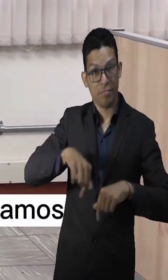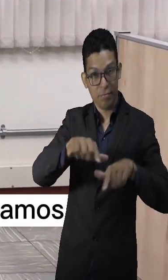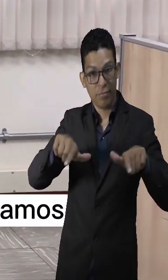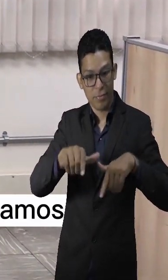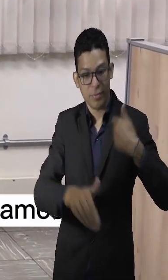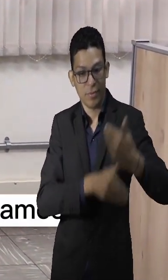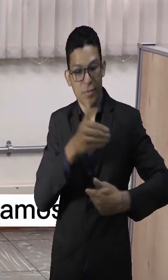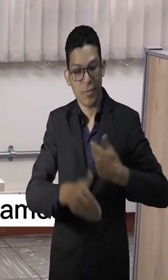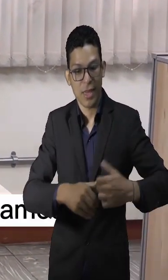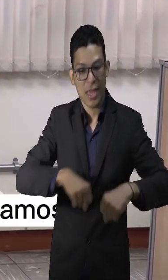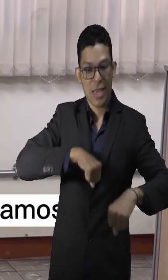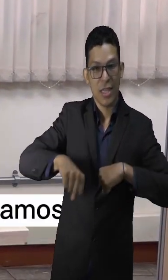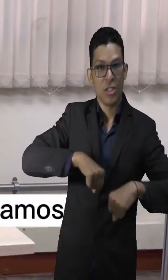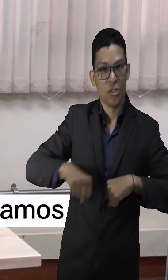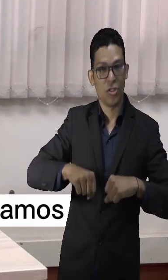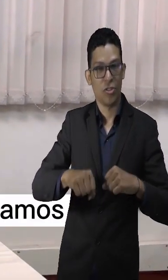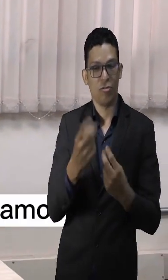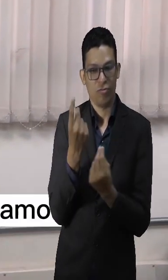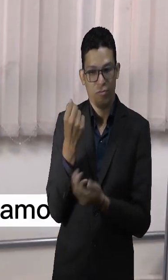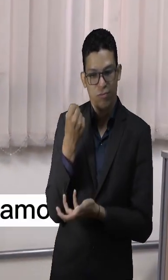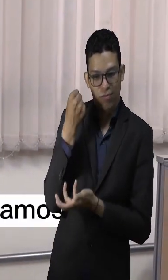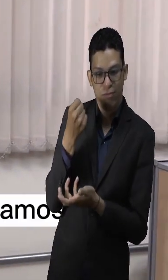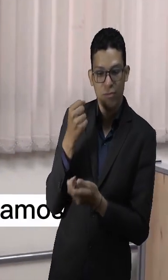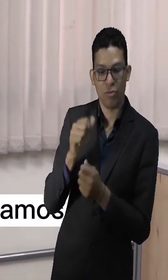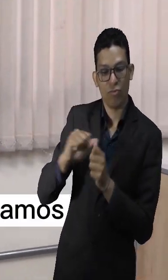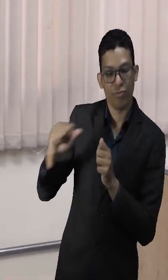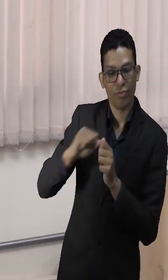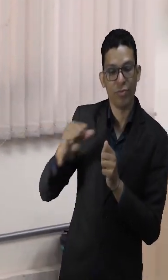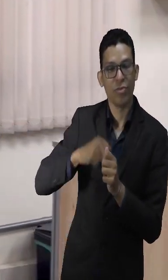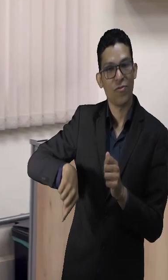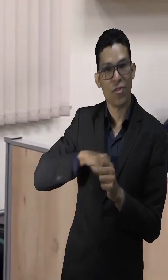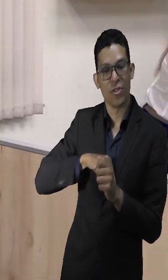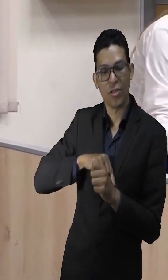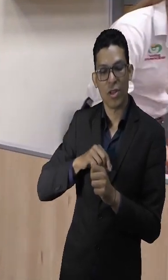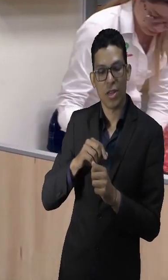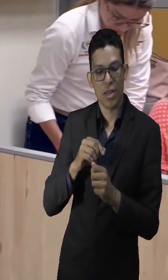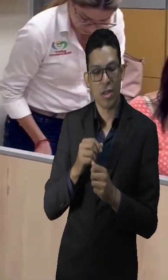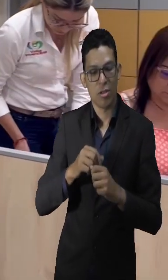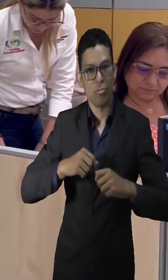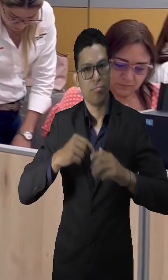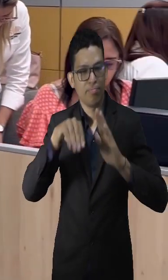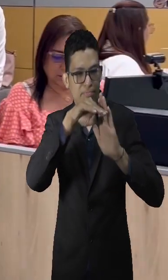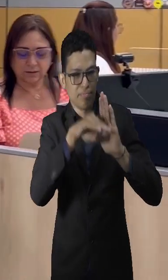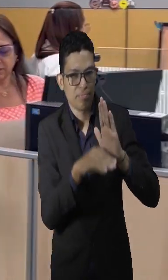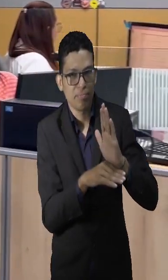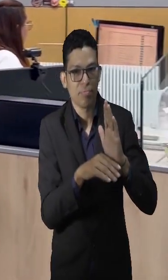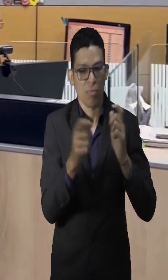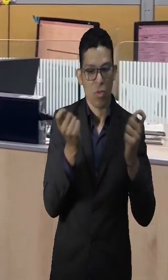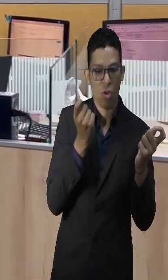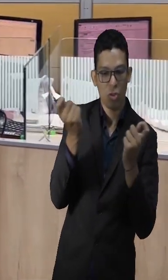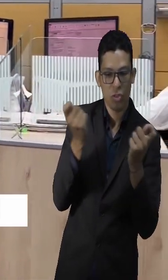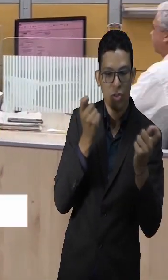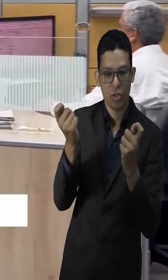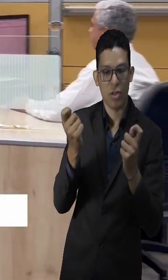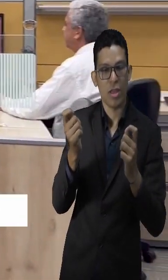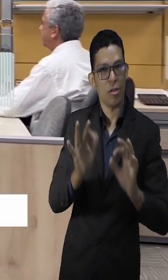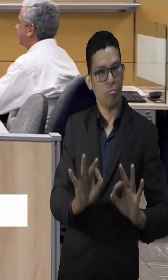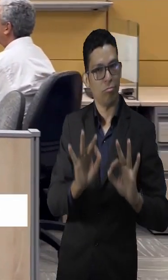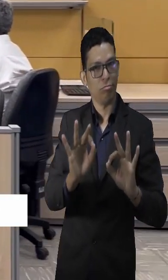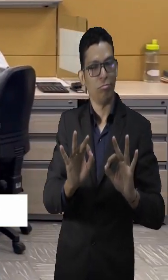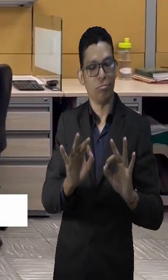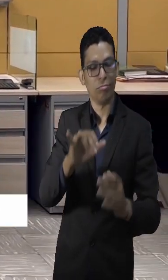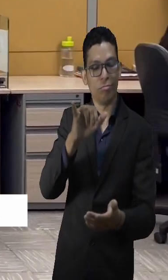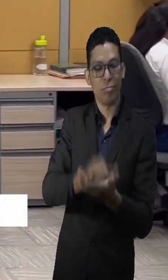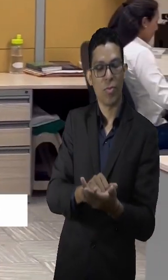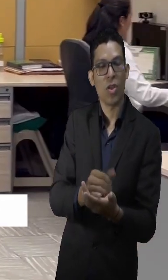Desde el proceso de gestión financiera, programamos, registramos y controlamos de forma